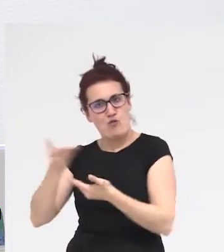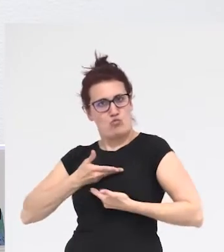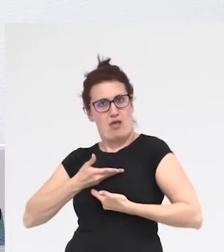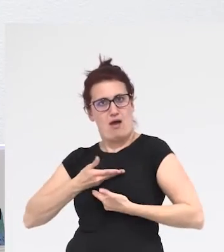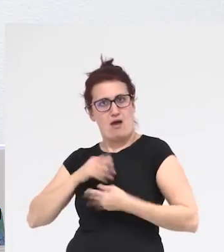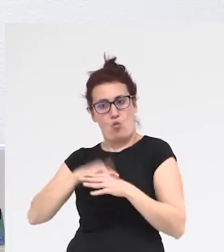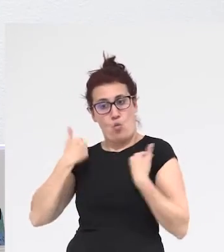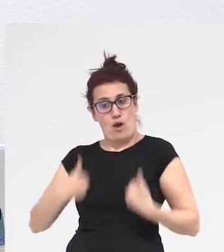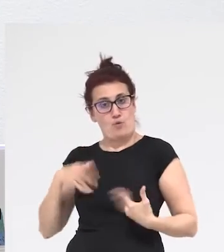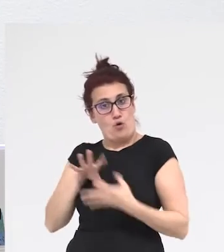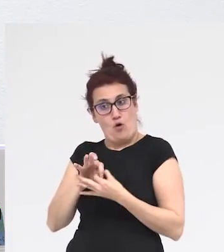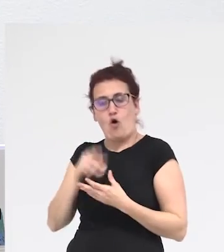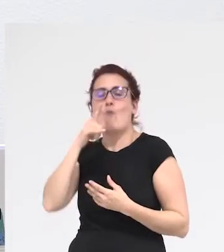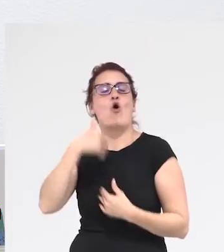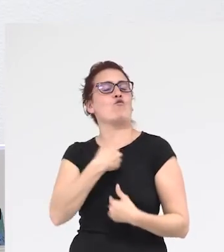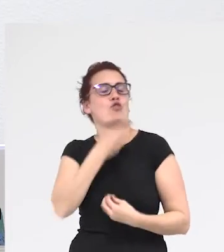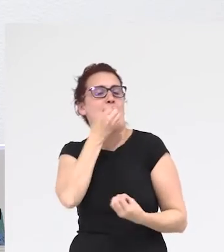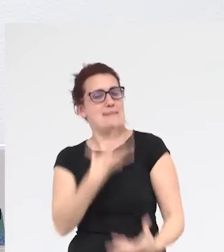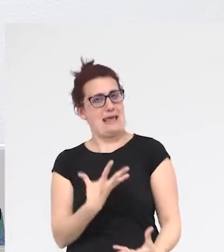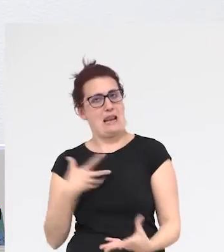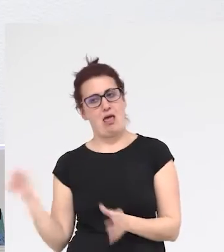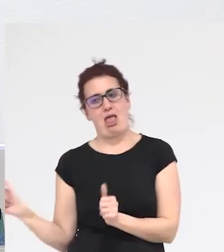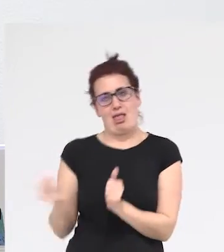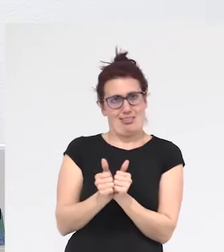vez funciona